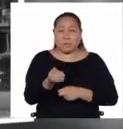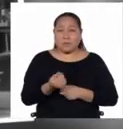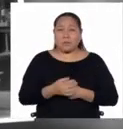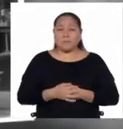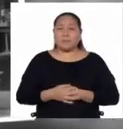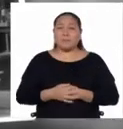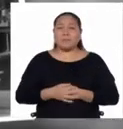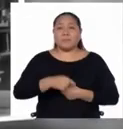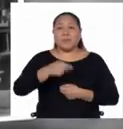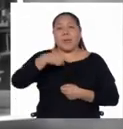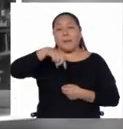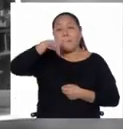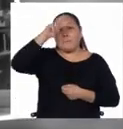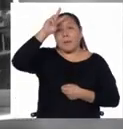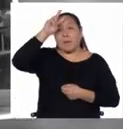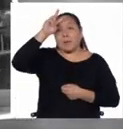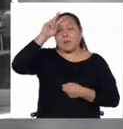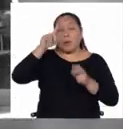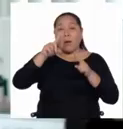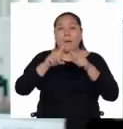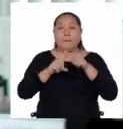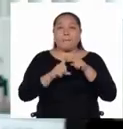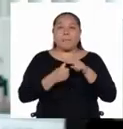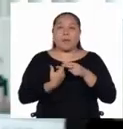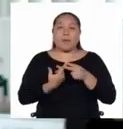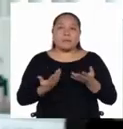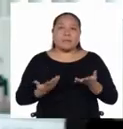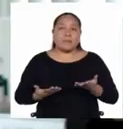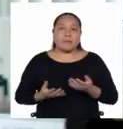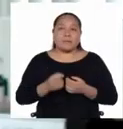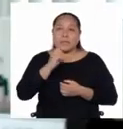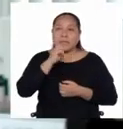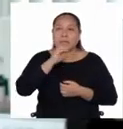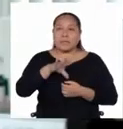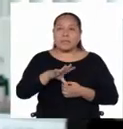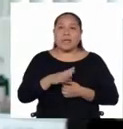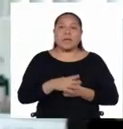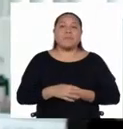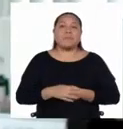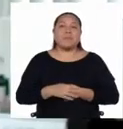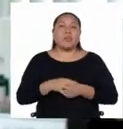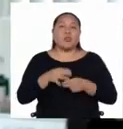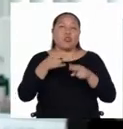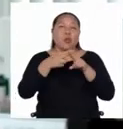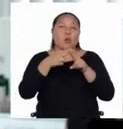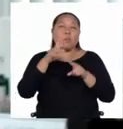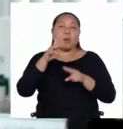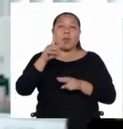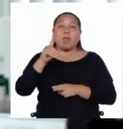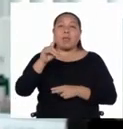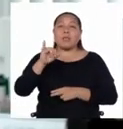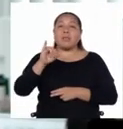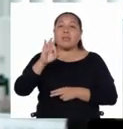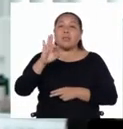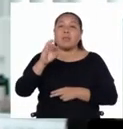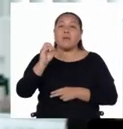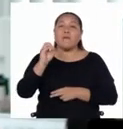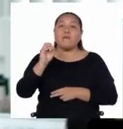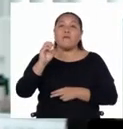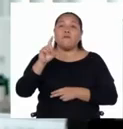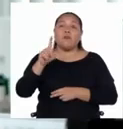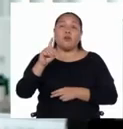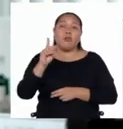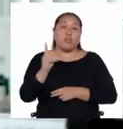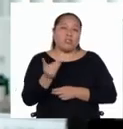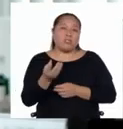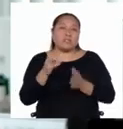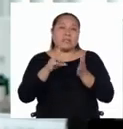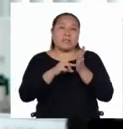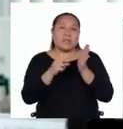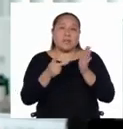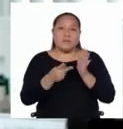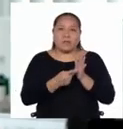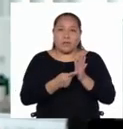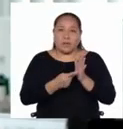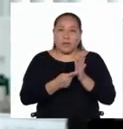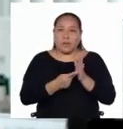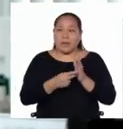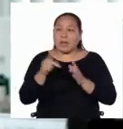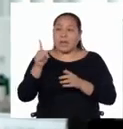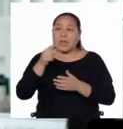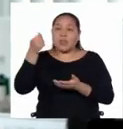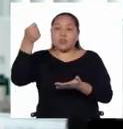El Perú entra lo que se llama técnicamente en default el año 76, que es cuando Dreyfus deja de pagar nuestra